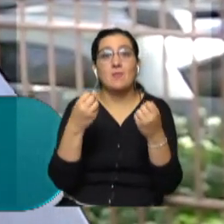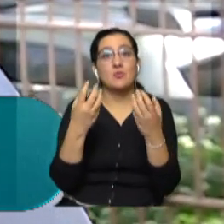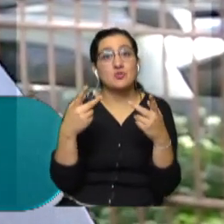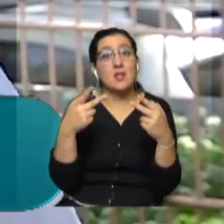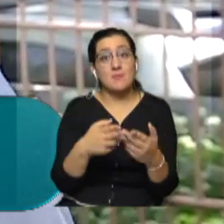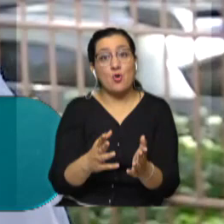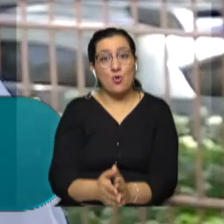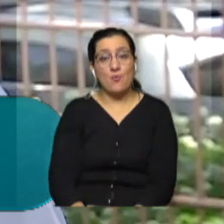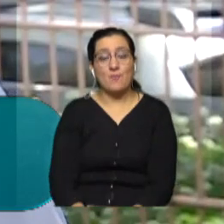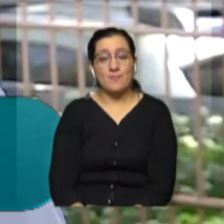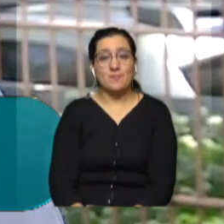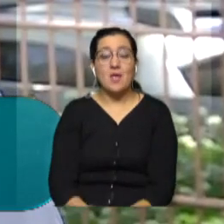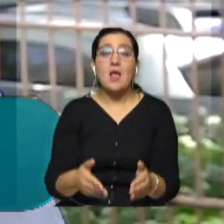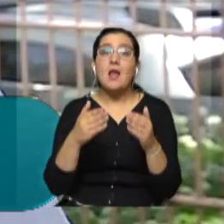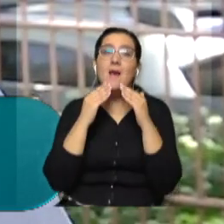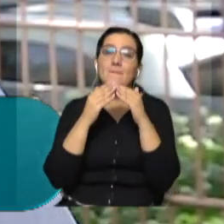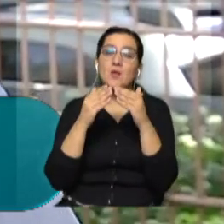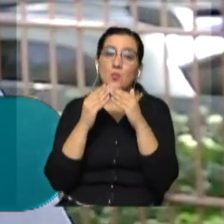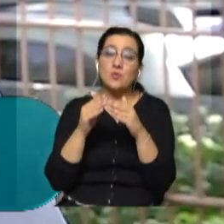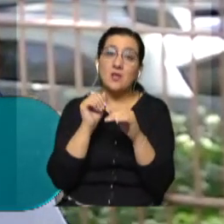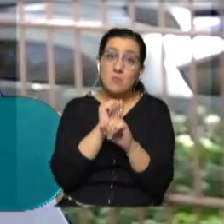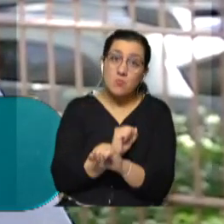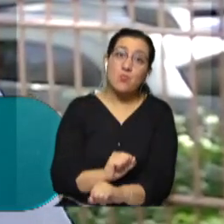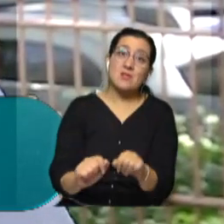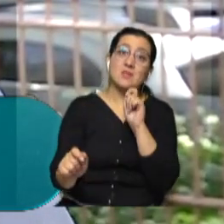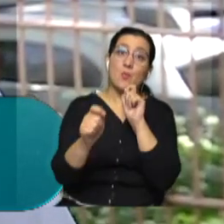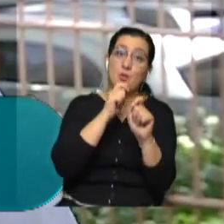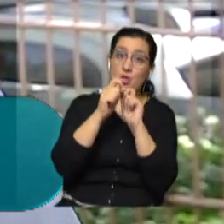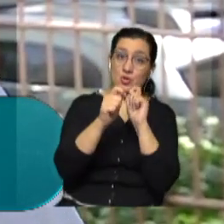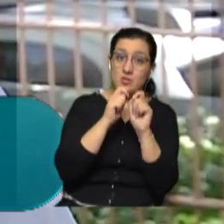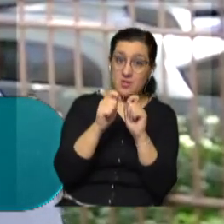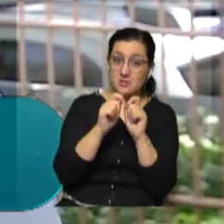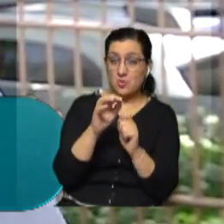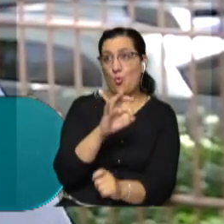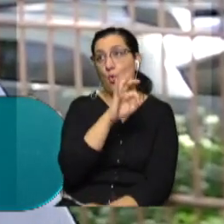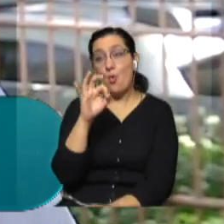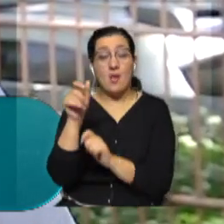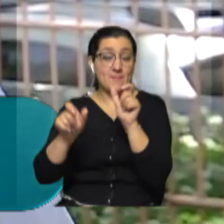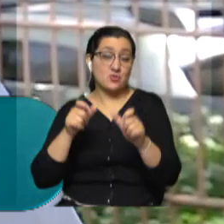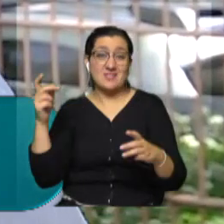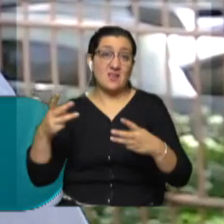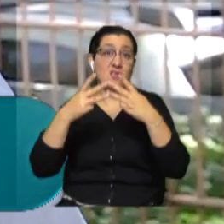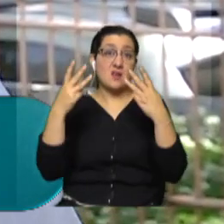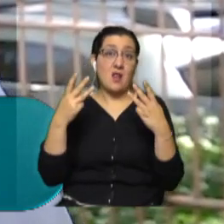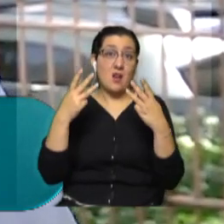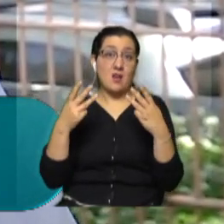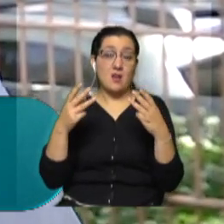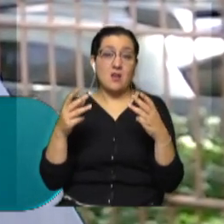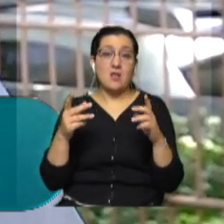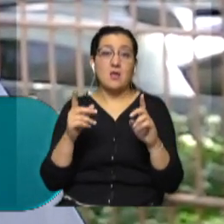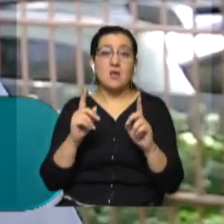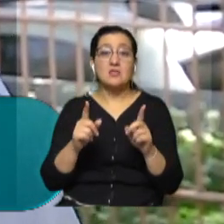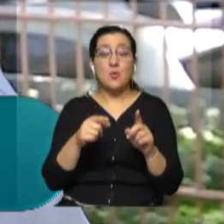limitado. Las preguntas que le pueden hacer los periodistas o el público, lo que hacen, tiene el